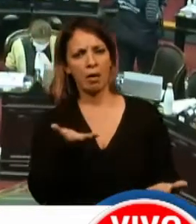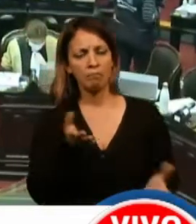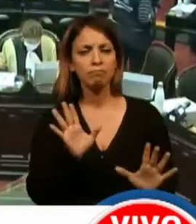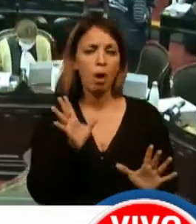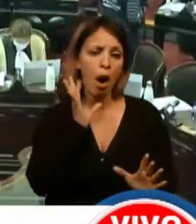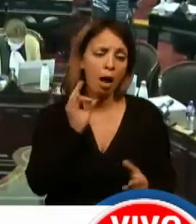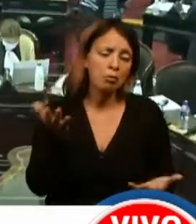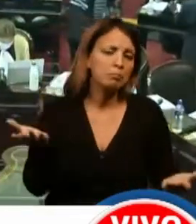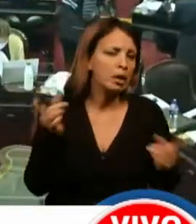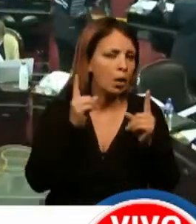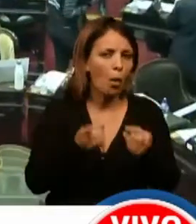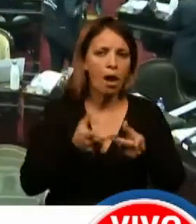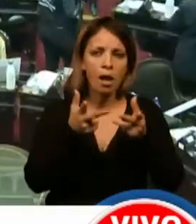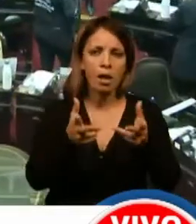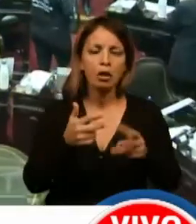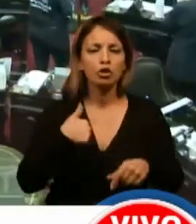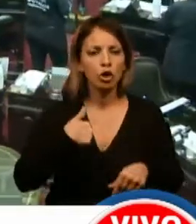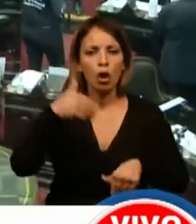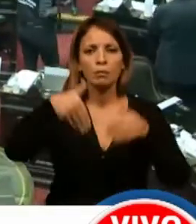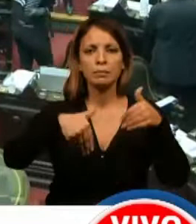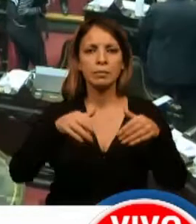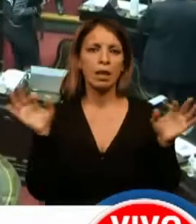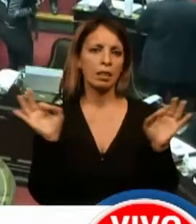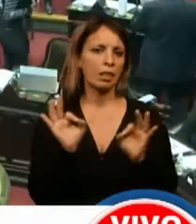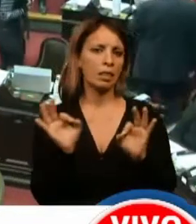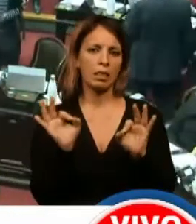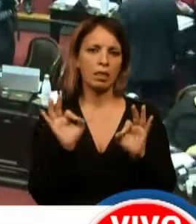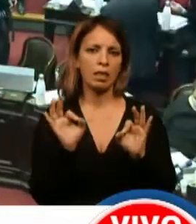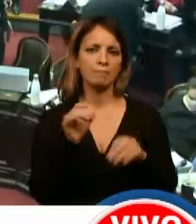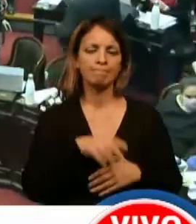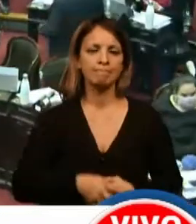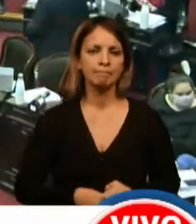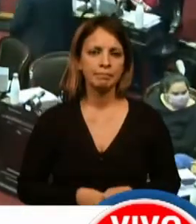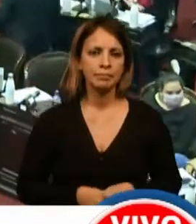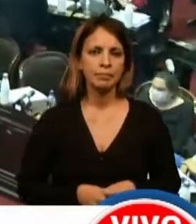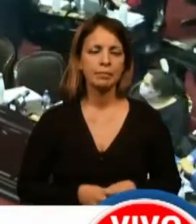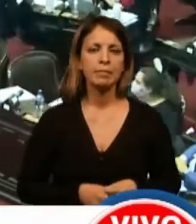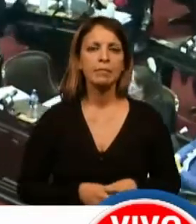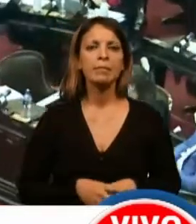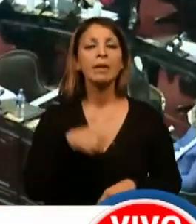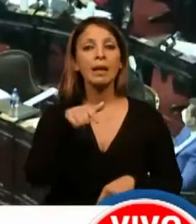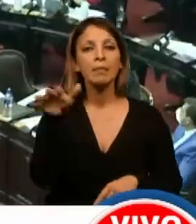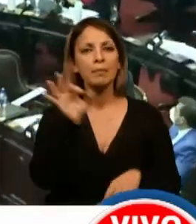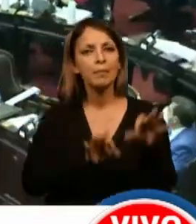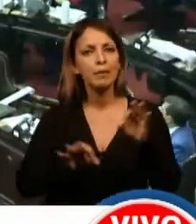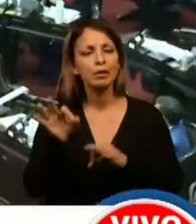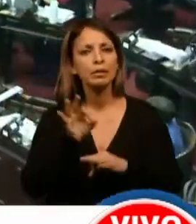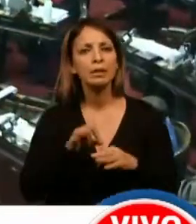Quiero adelantar que me voy a abstener de acompañar este proyecto. Y más allá